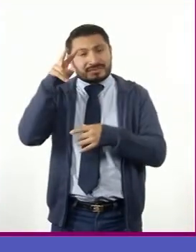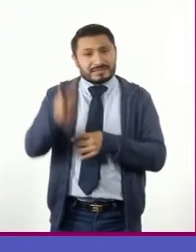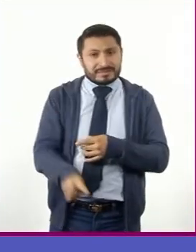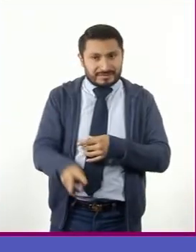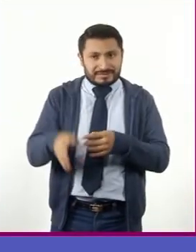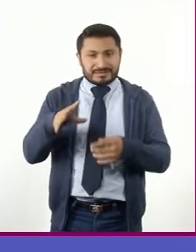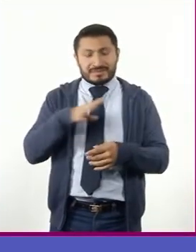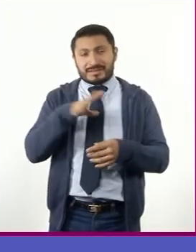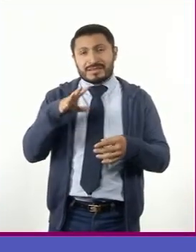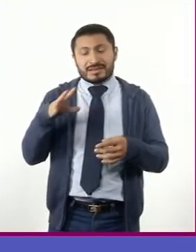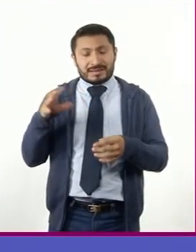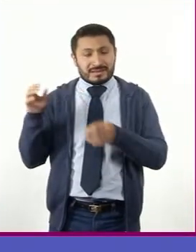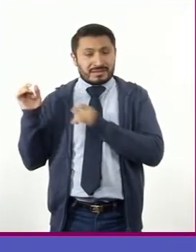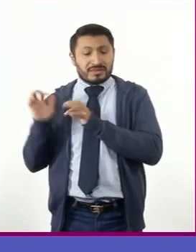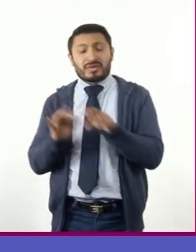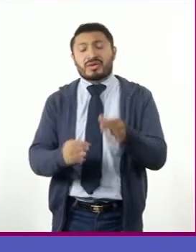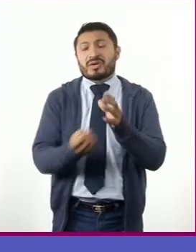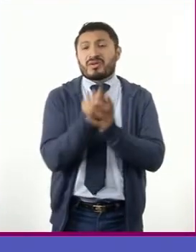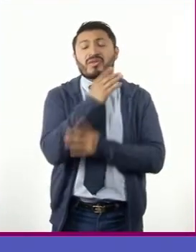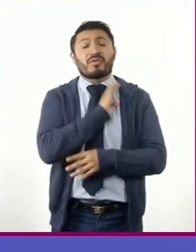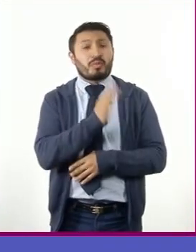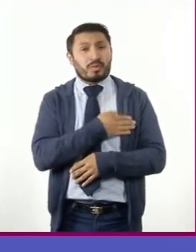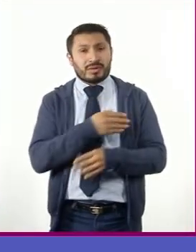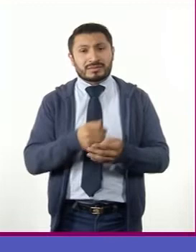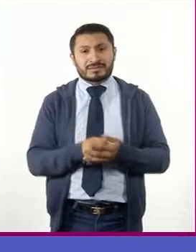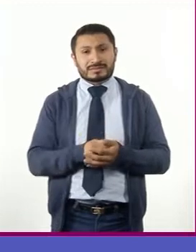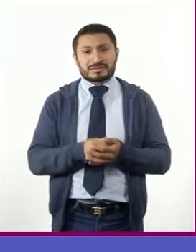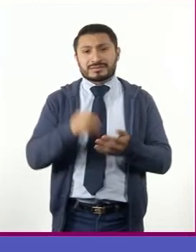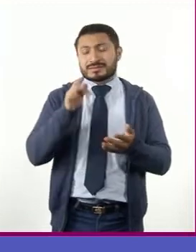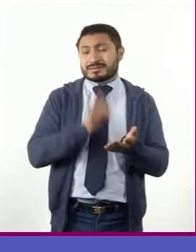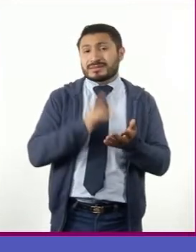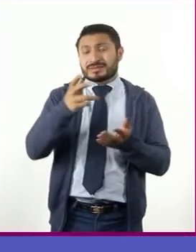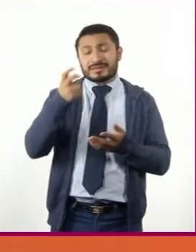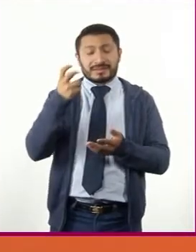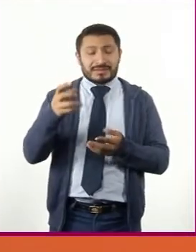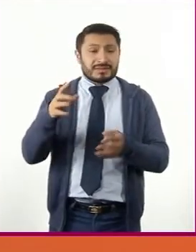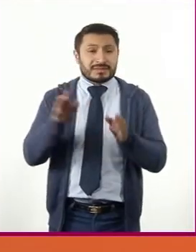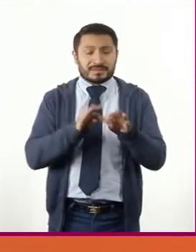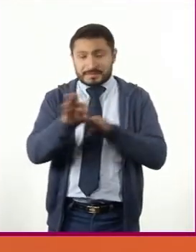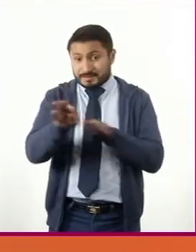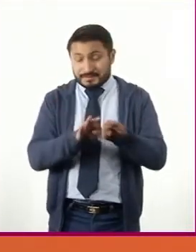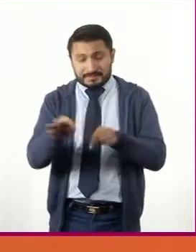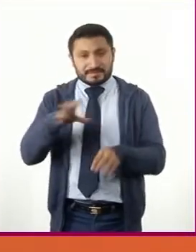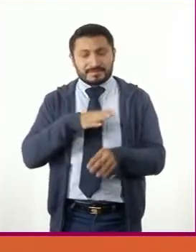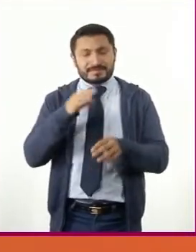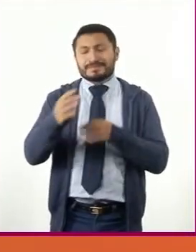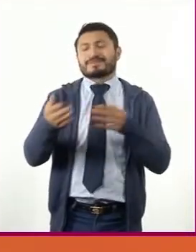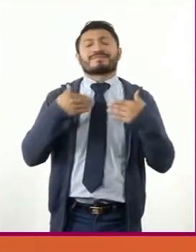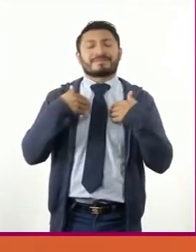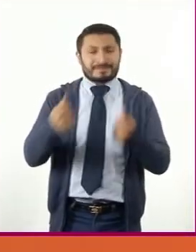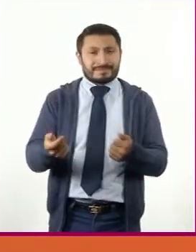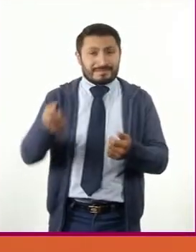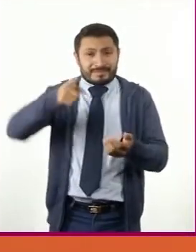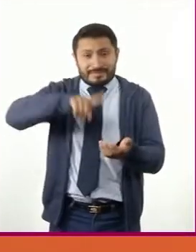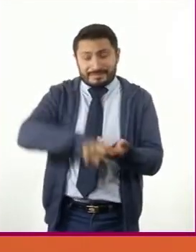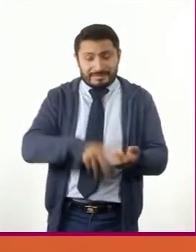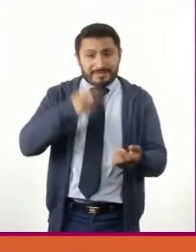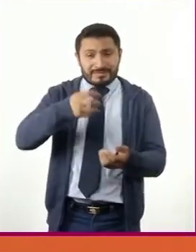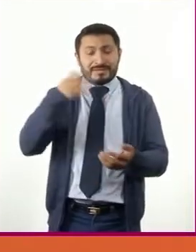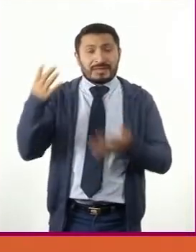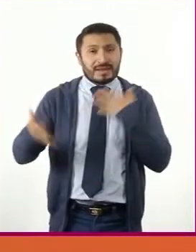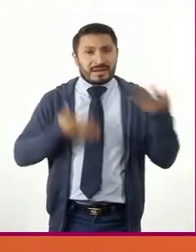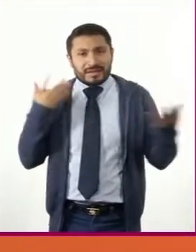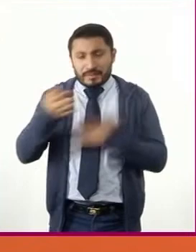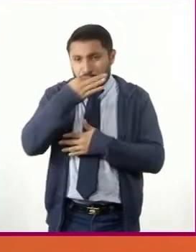de la conquista de la Nueva España. Gracias a la existencia de esta obra, podemos interpretar que dentro de las celebraciones